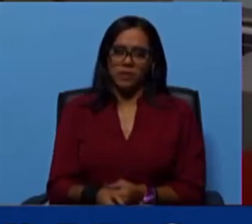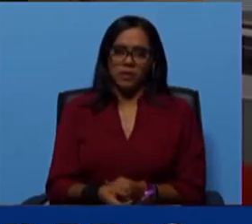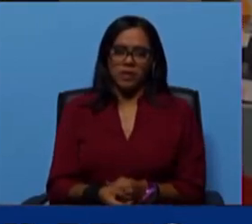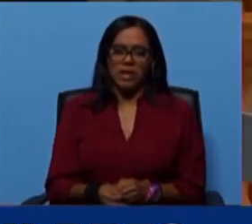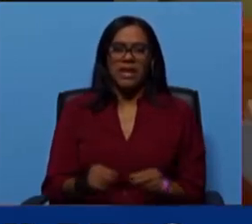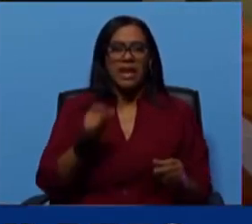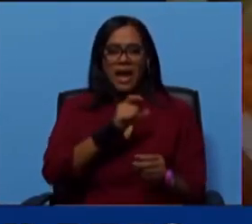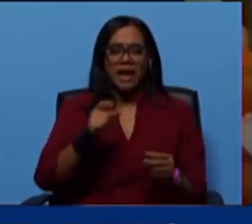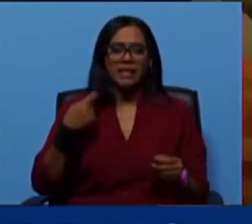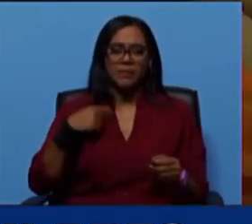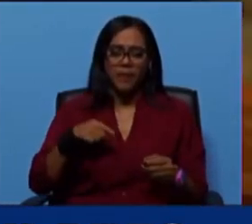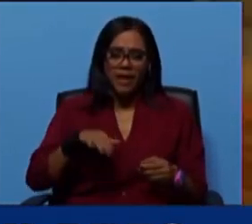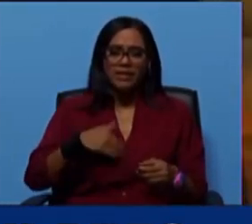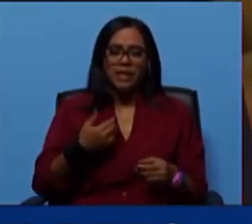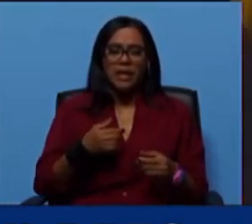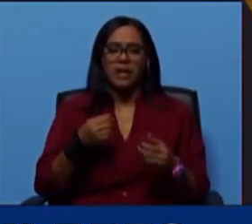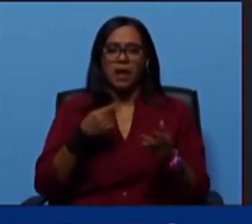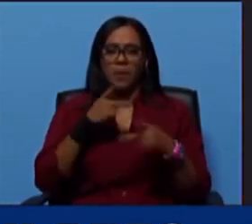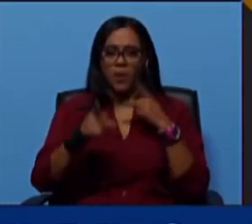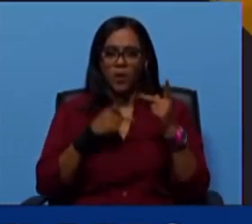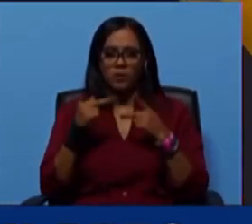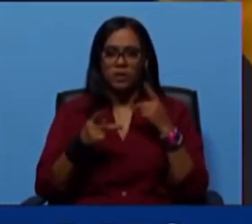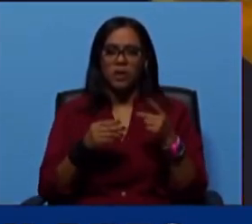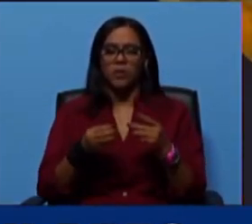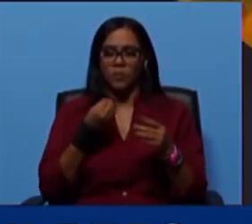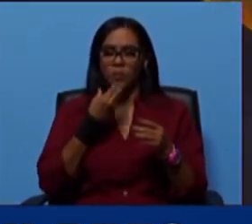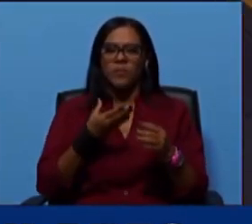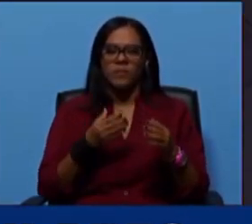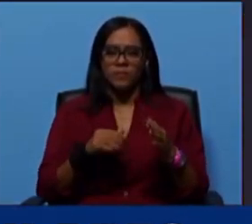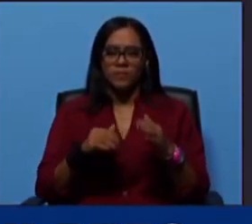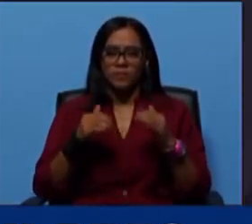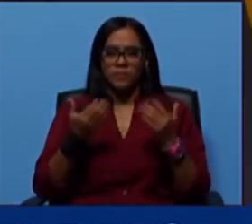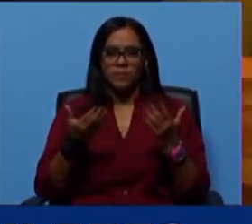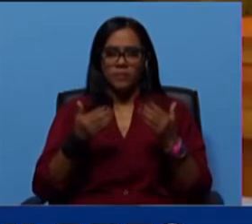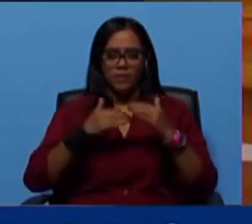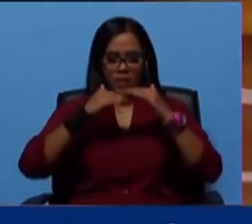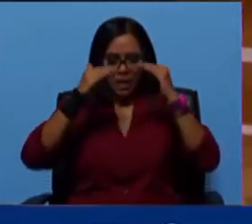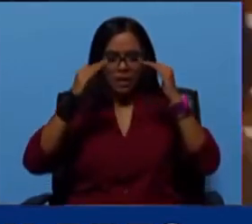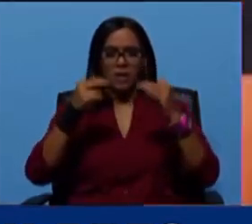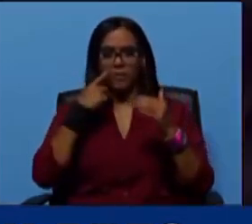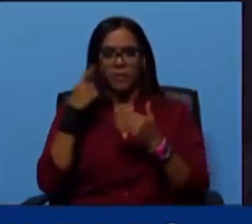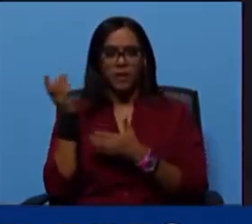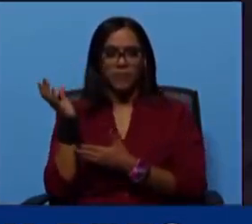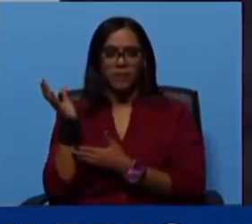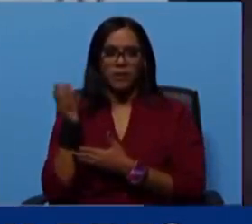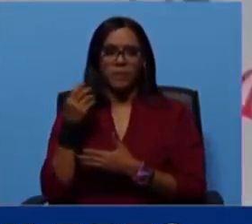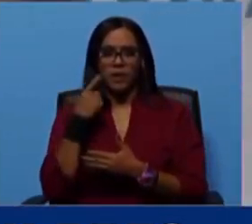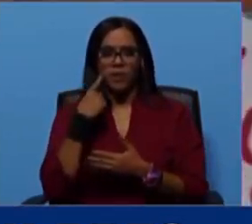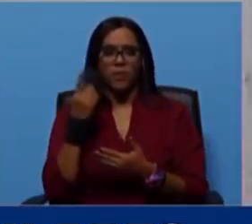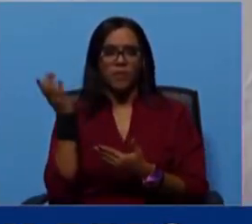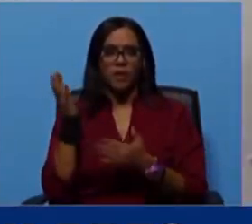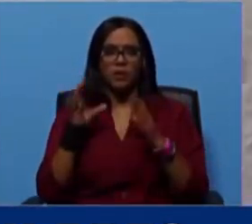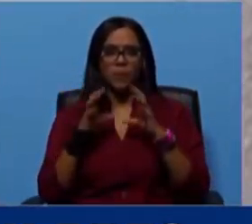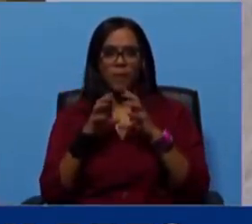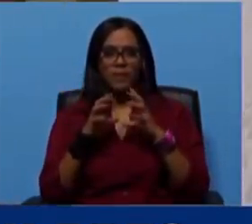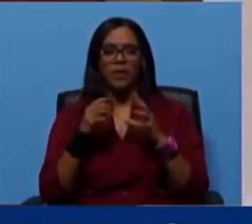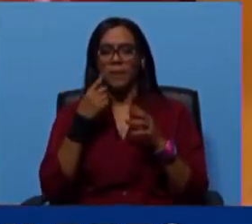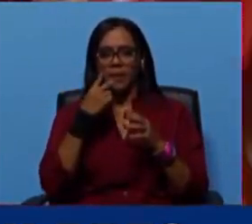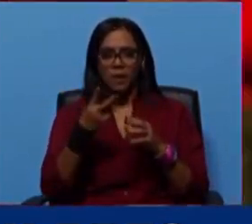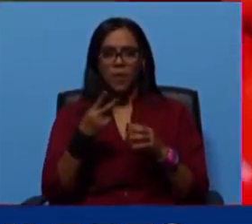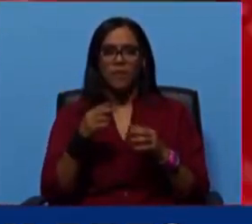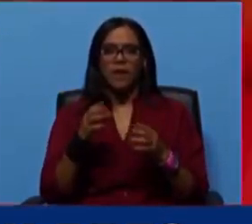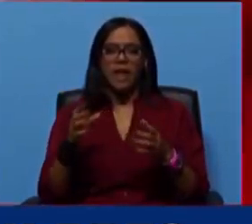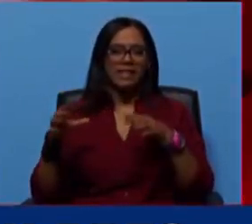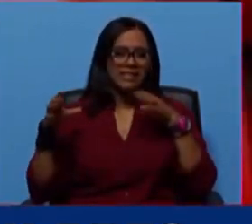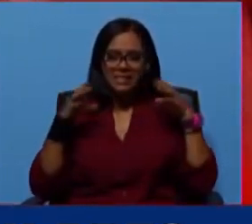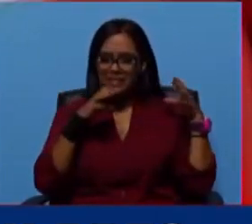acceso a productos de muy altos estándares de calidad. Fíjate aquí, tú lo puedes ver, mira cómo vienen estos pimentones, mira cómo vienen estas patillas,